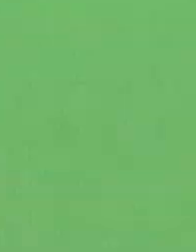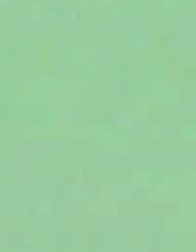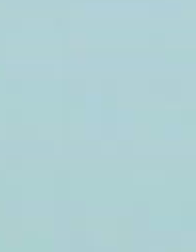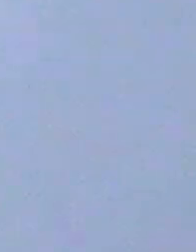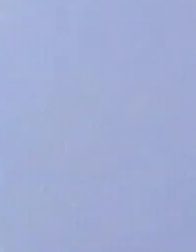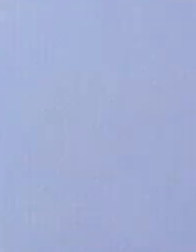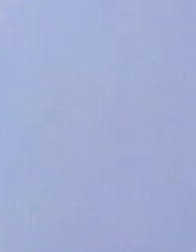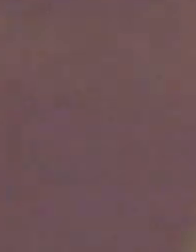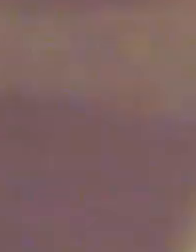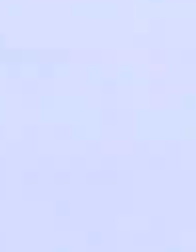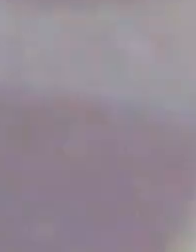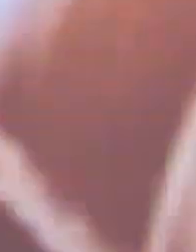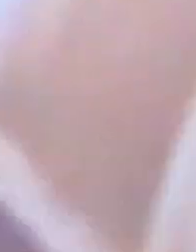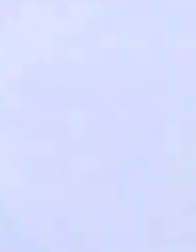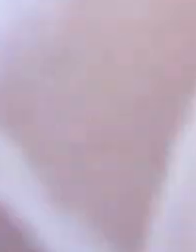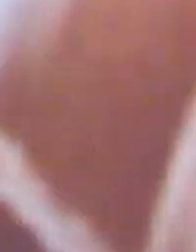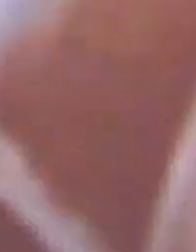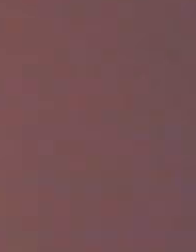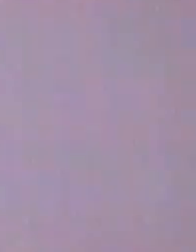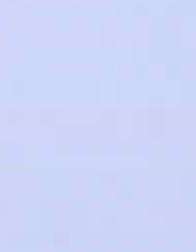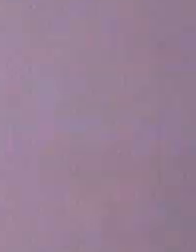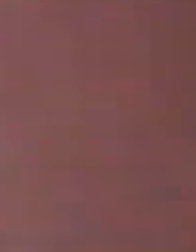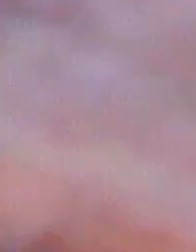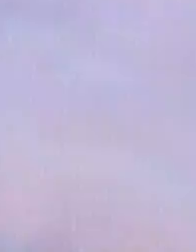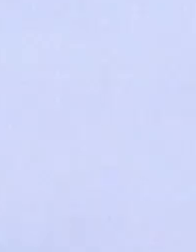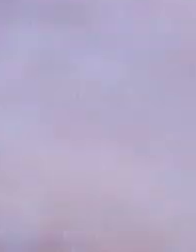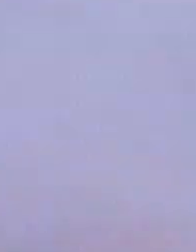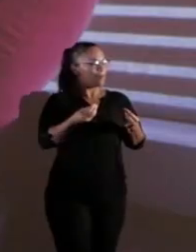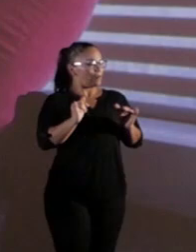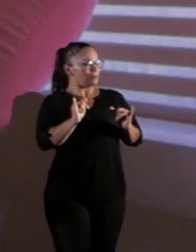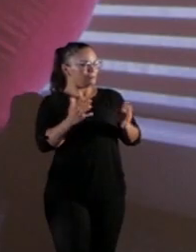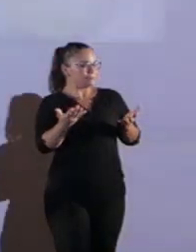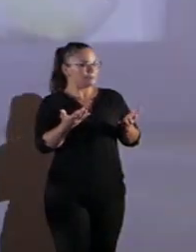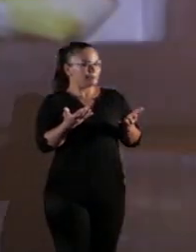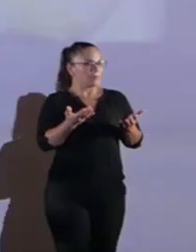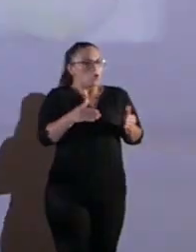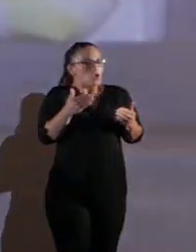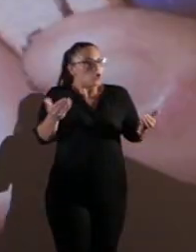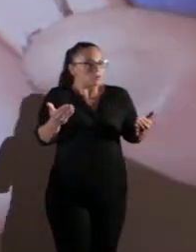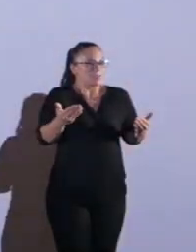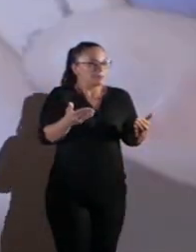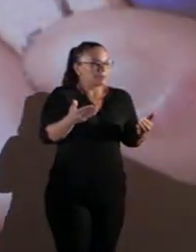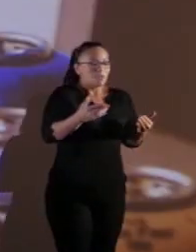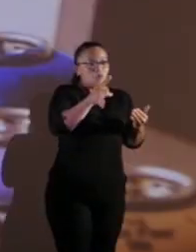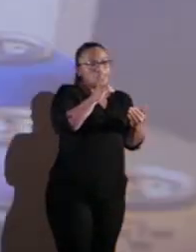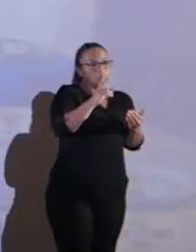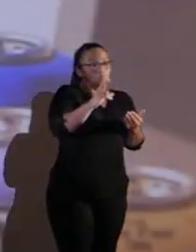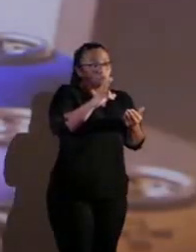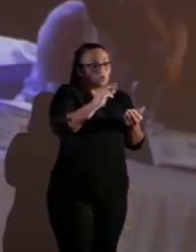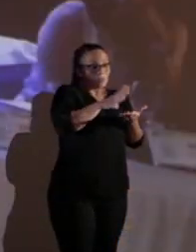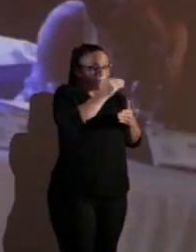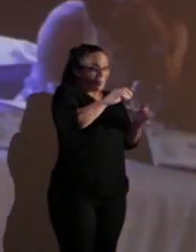una chaqueta de un trabajo y cómo y cómo está ahí esas cosas maravillosas que nosotros no se las podemos enseñar en el proyecto